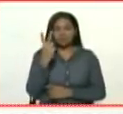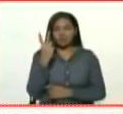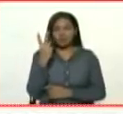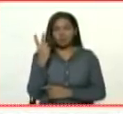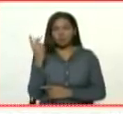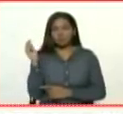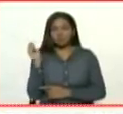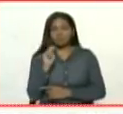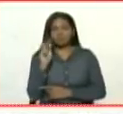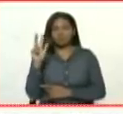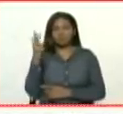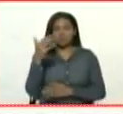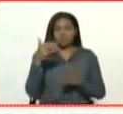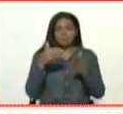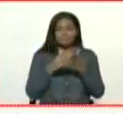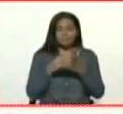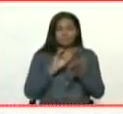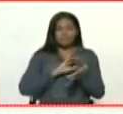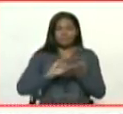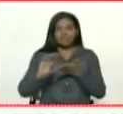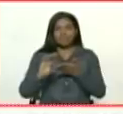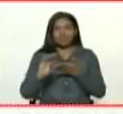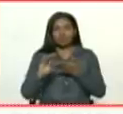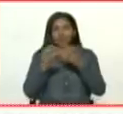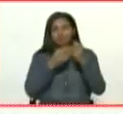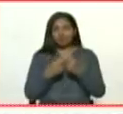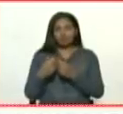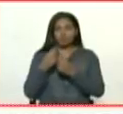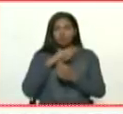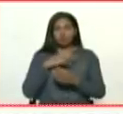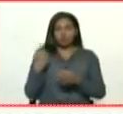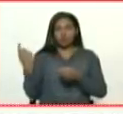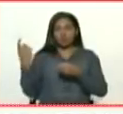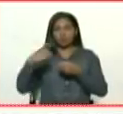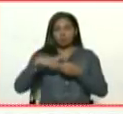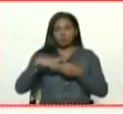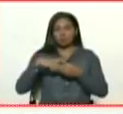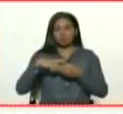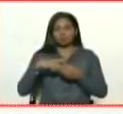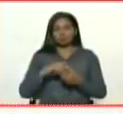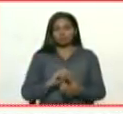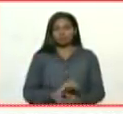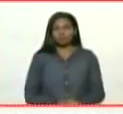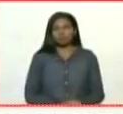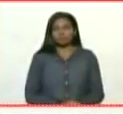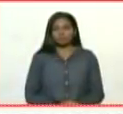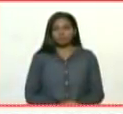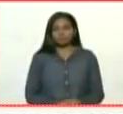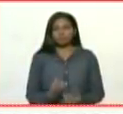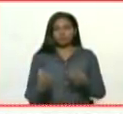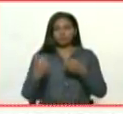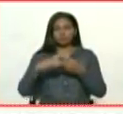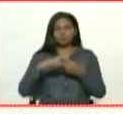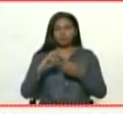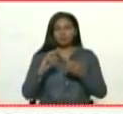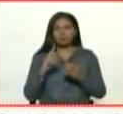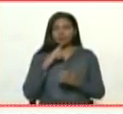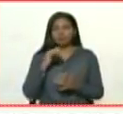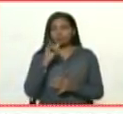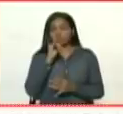3.000 créditos de la economía comunal, y por eso voy a incorporar, incorporamos, y así lo anuncio a partir de